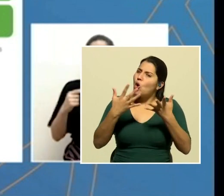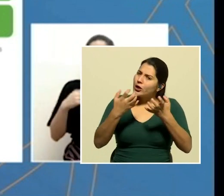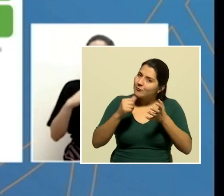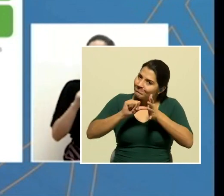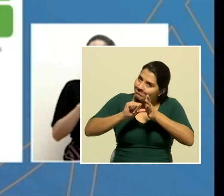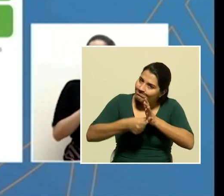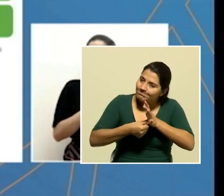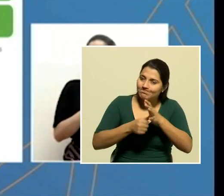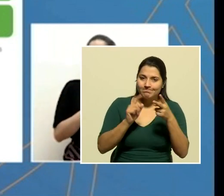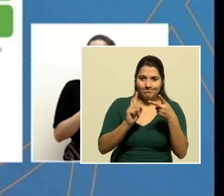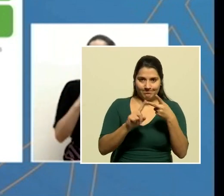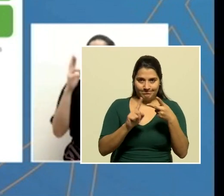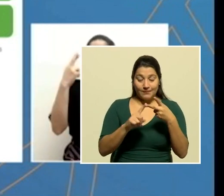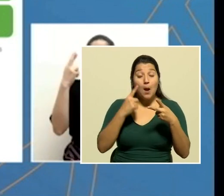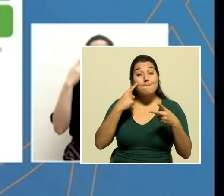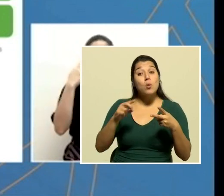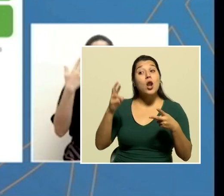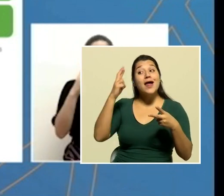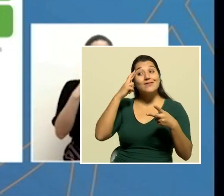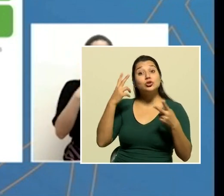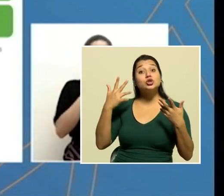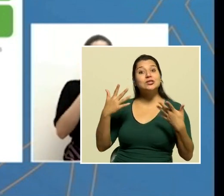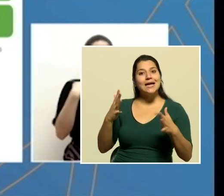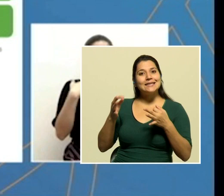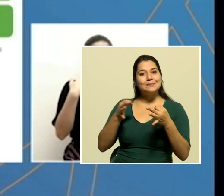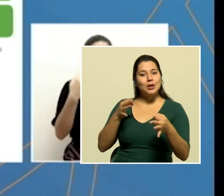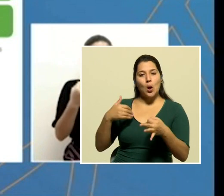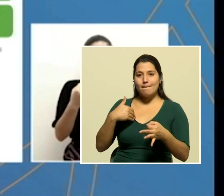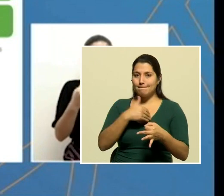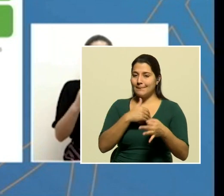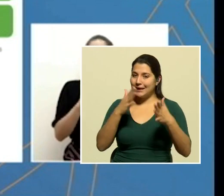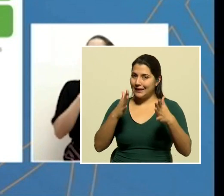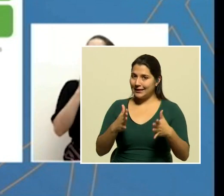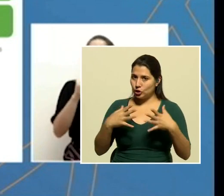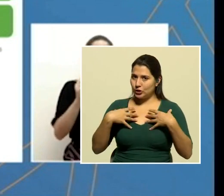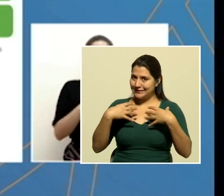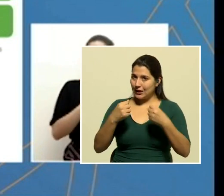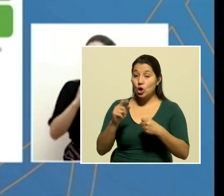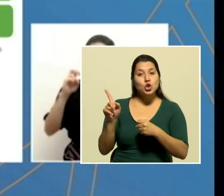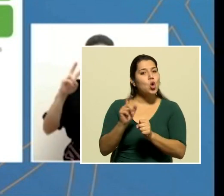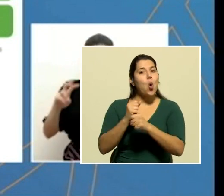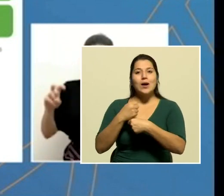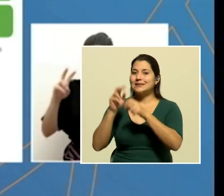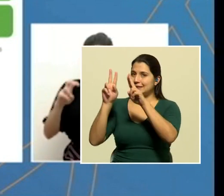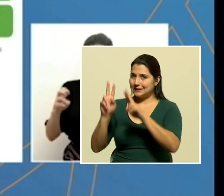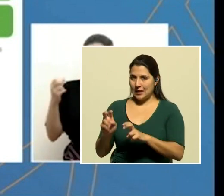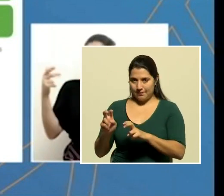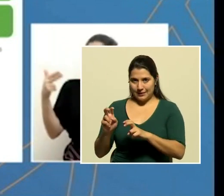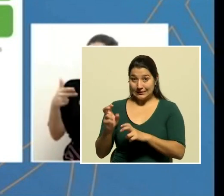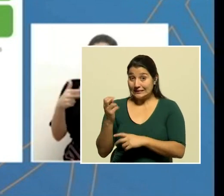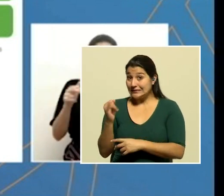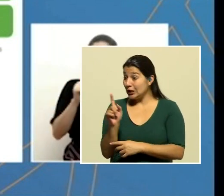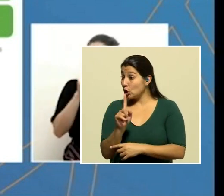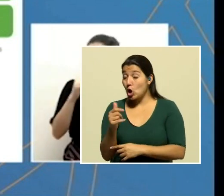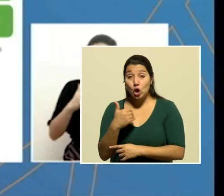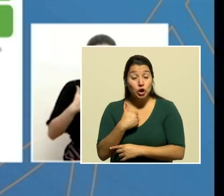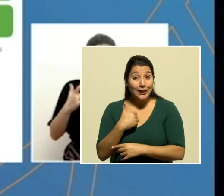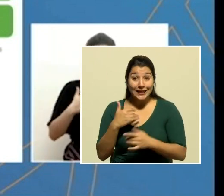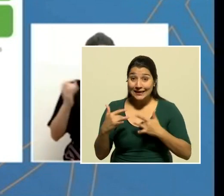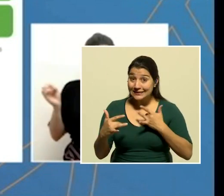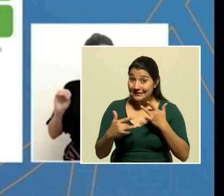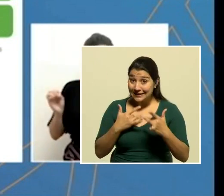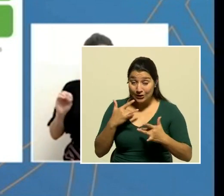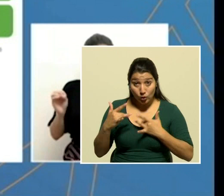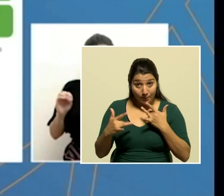enfatizar por las razones que ha señalado el ministro de Salud, no se van a realizar pruebas. Si no viene con síntomas ese